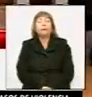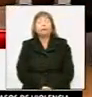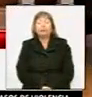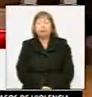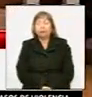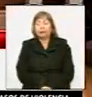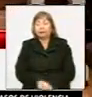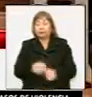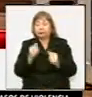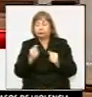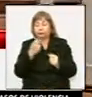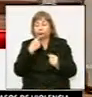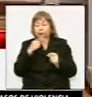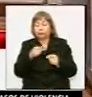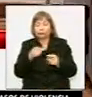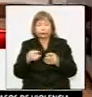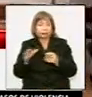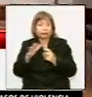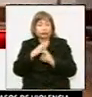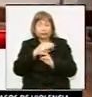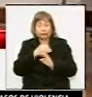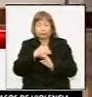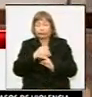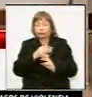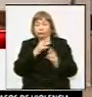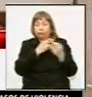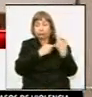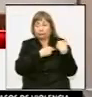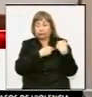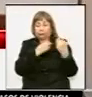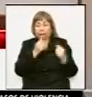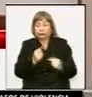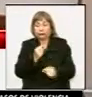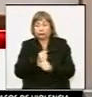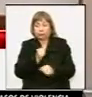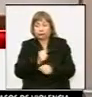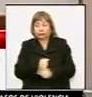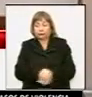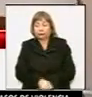esta designación también implicaba un gran responsabilidad funcional